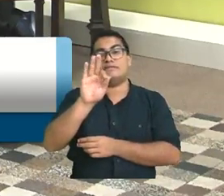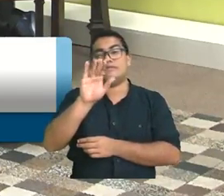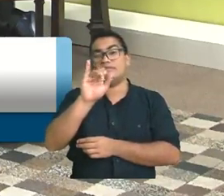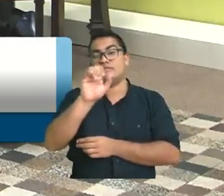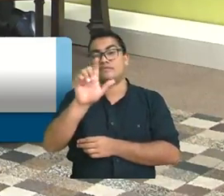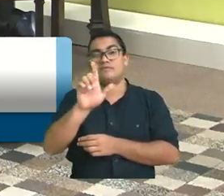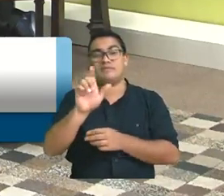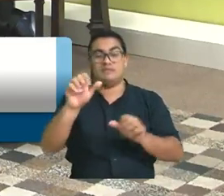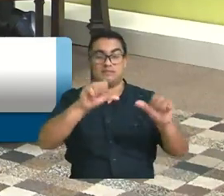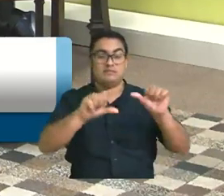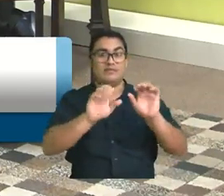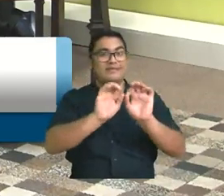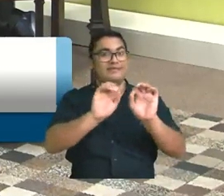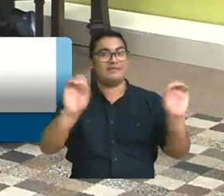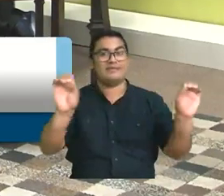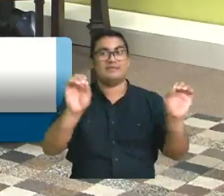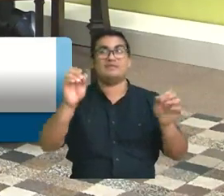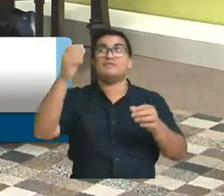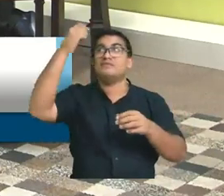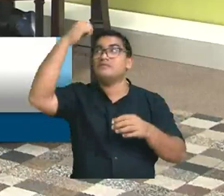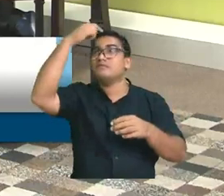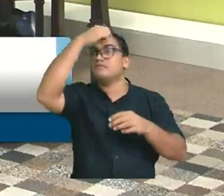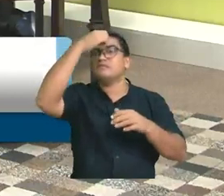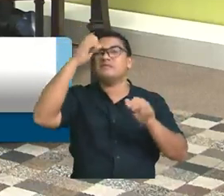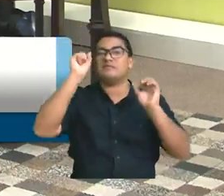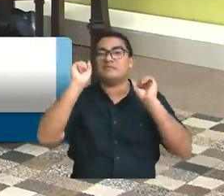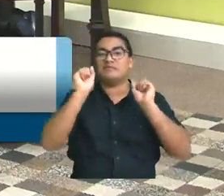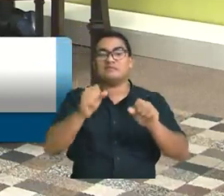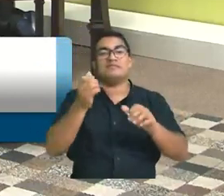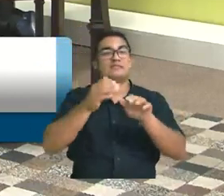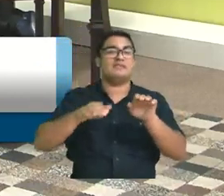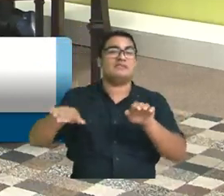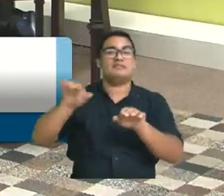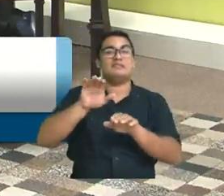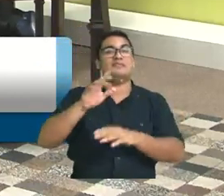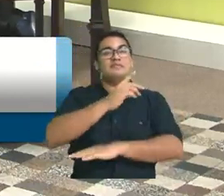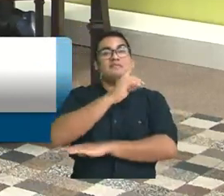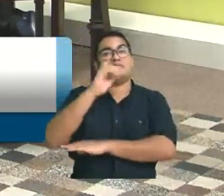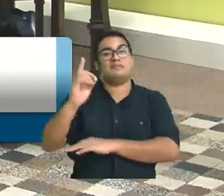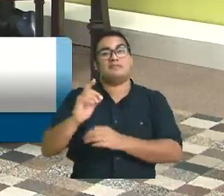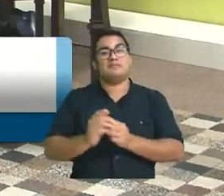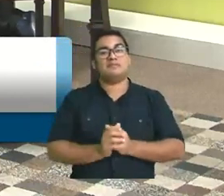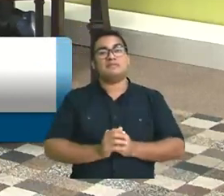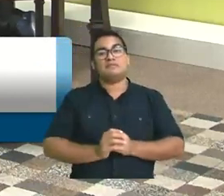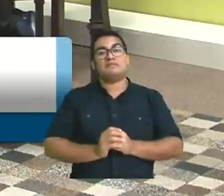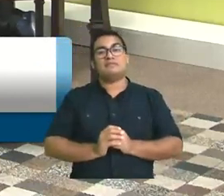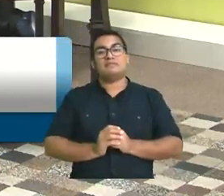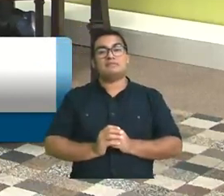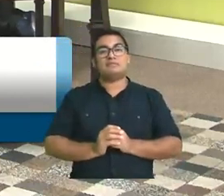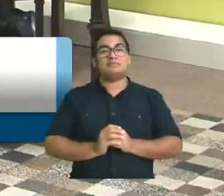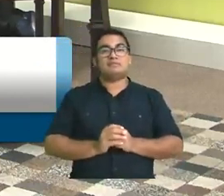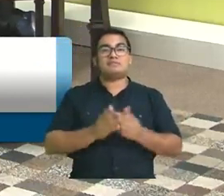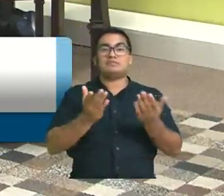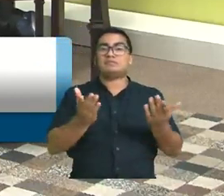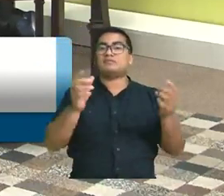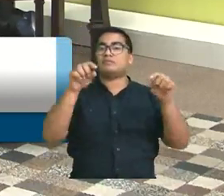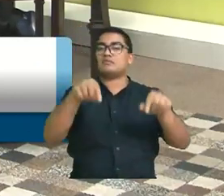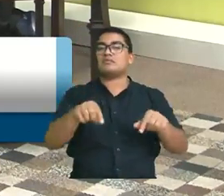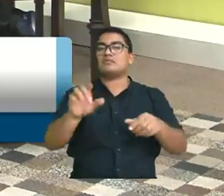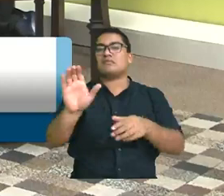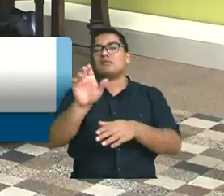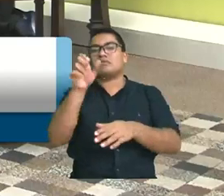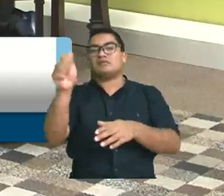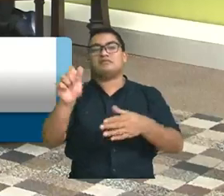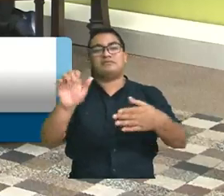y ampliar o aumentar la cantidad de dosis en el día. Sí. Ya. Ahora, hay otros elementos que